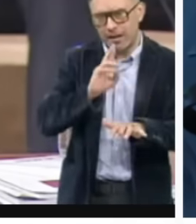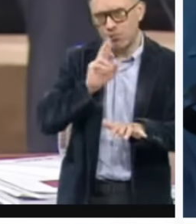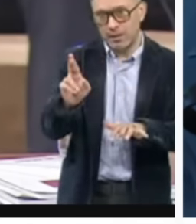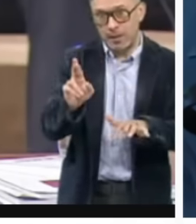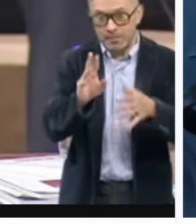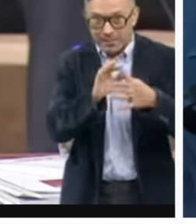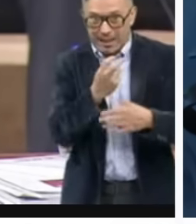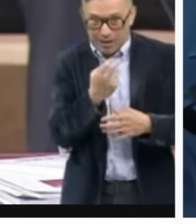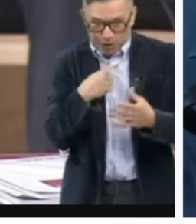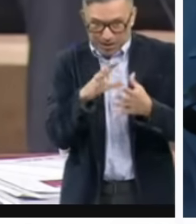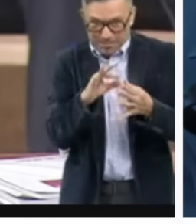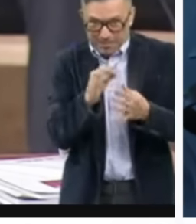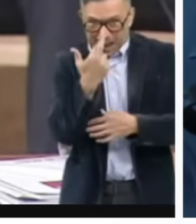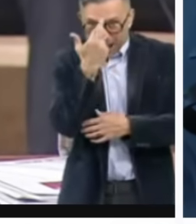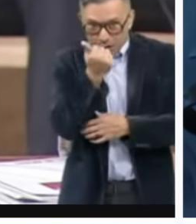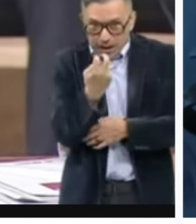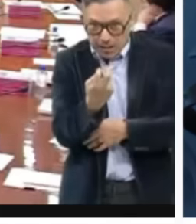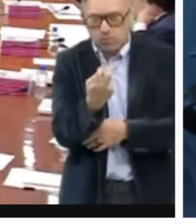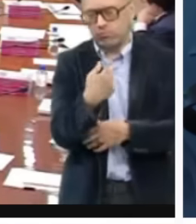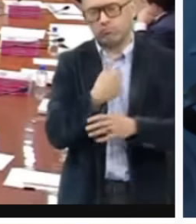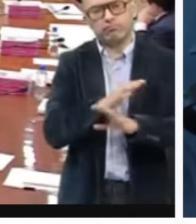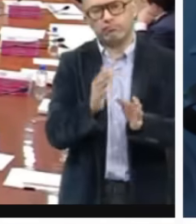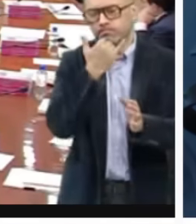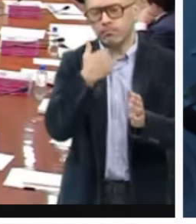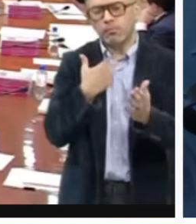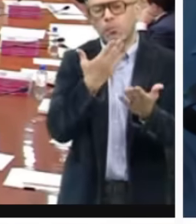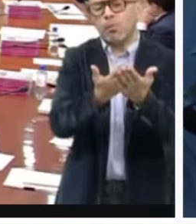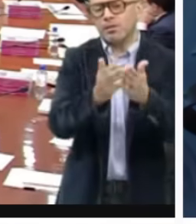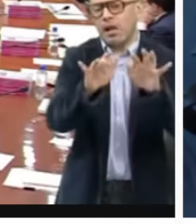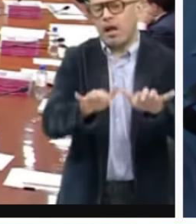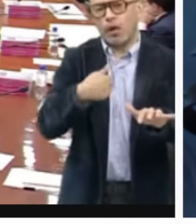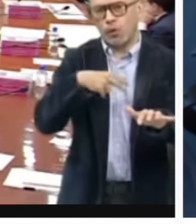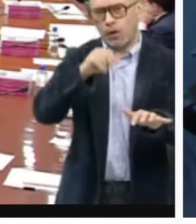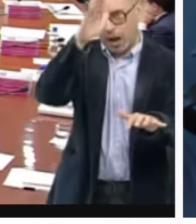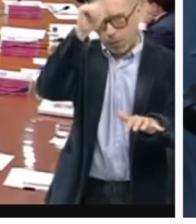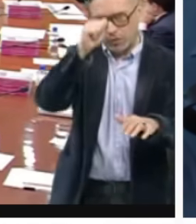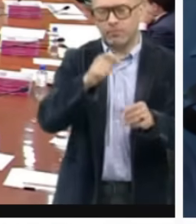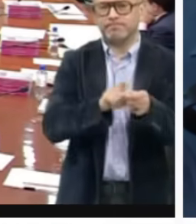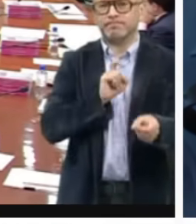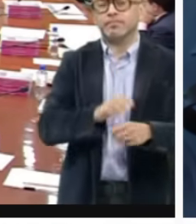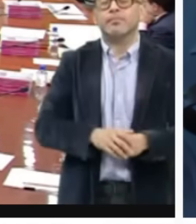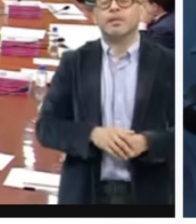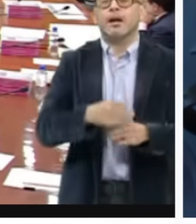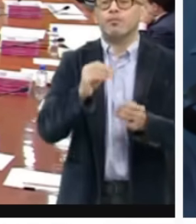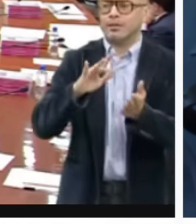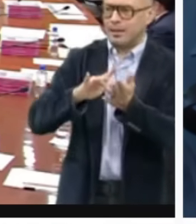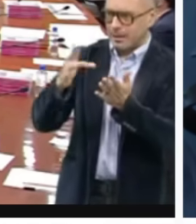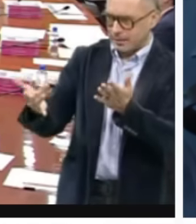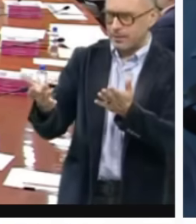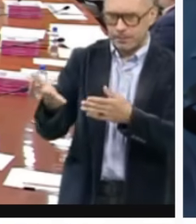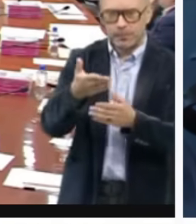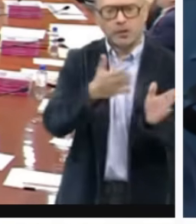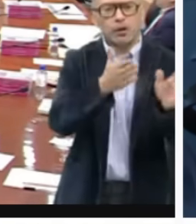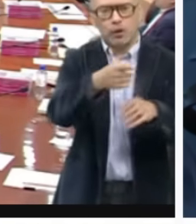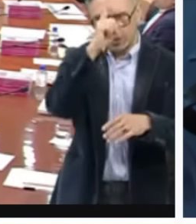de la propuesta que se nos ha formulado. Gracias, Presidenta. Gracias, consejera Claudia Zavala. ¿Alguien más desea intervenir? Adelante, consejero Arturo Castillo.